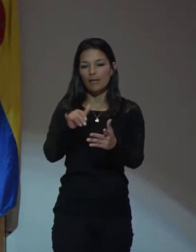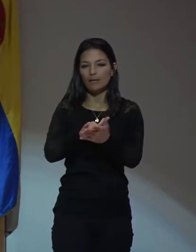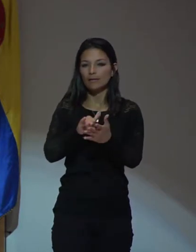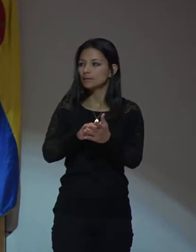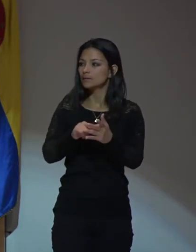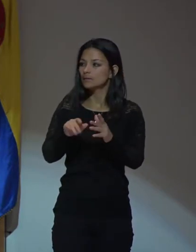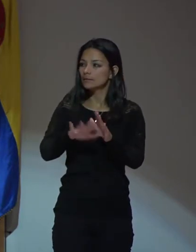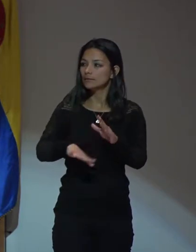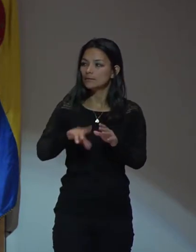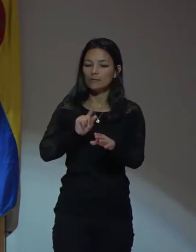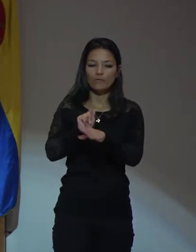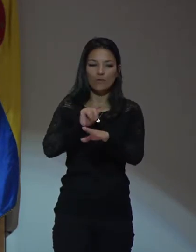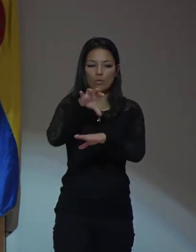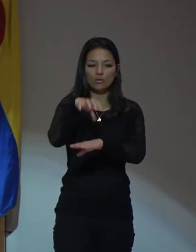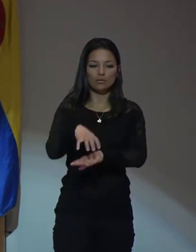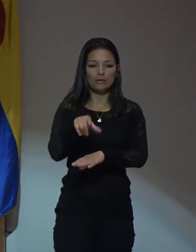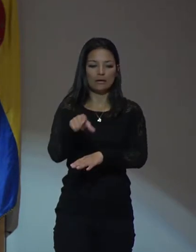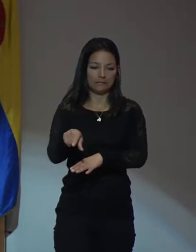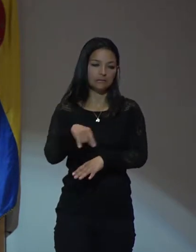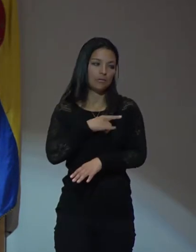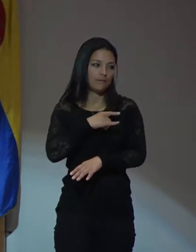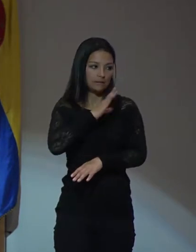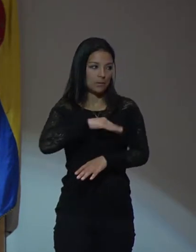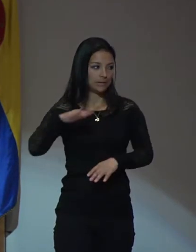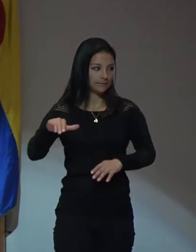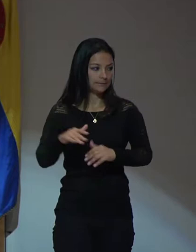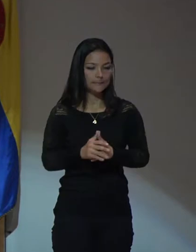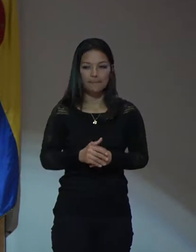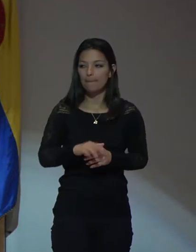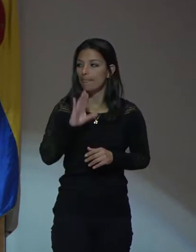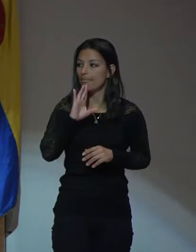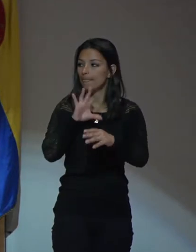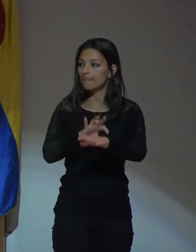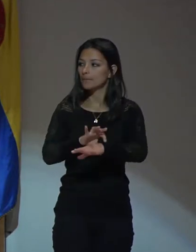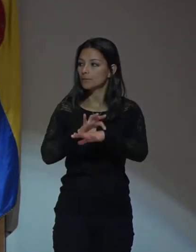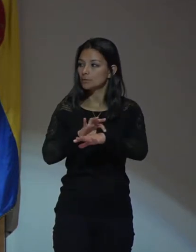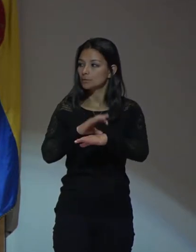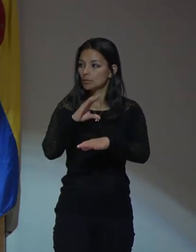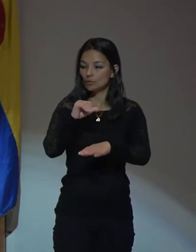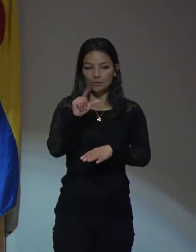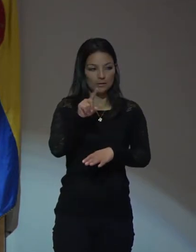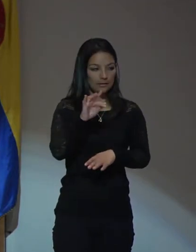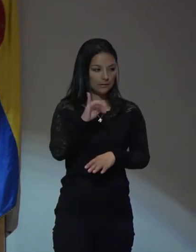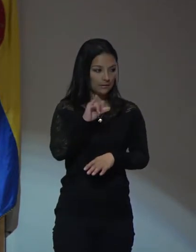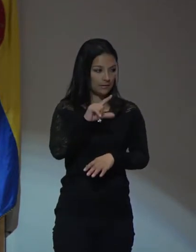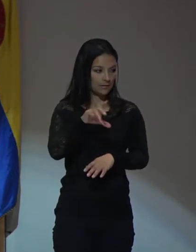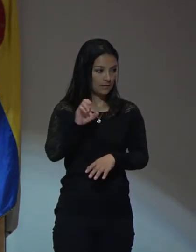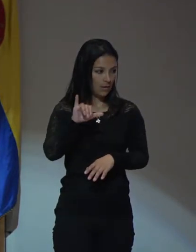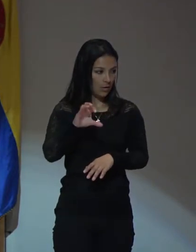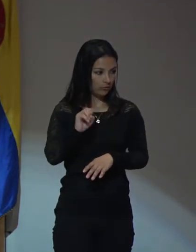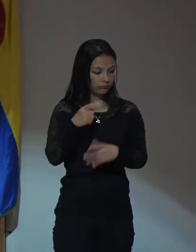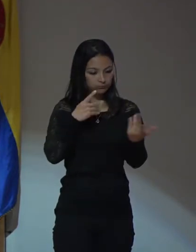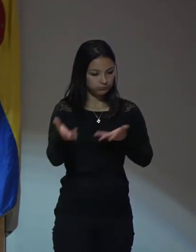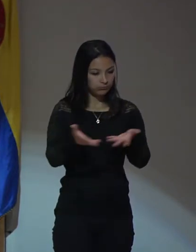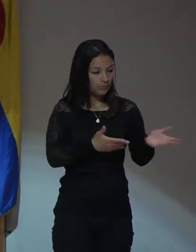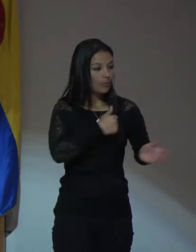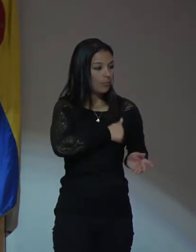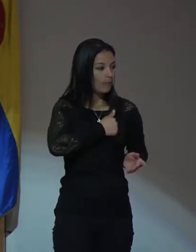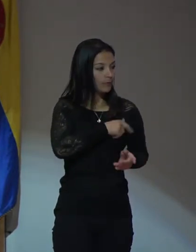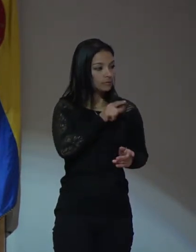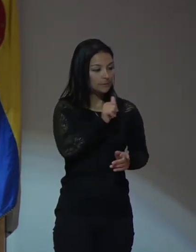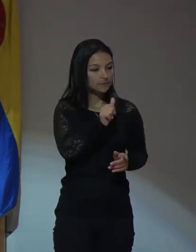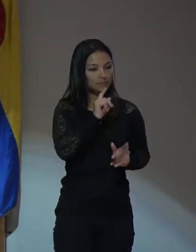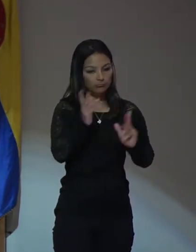Antropología de la Universidad de los Andes. Doctor Castillejo, invitamos para que usted, por favor, invite